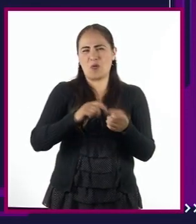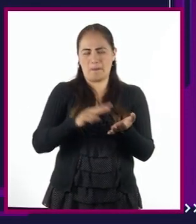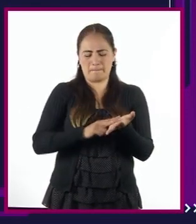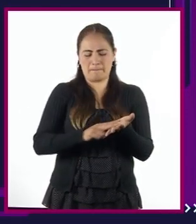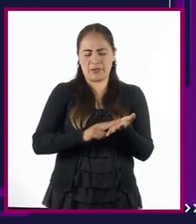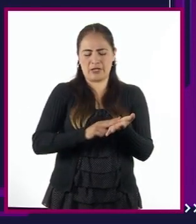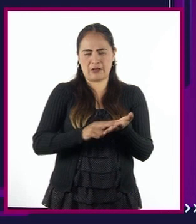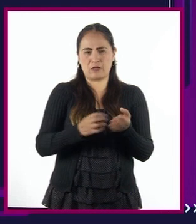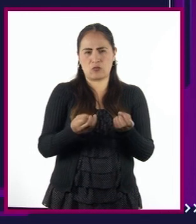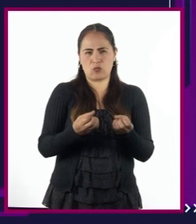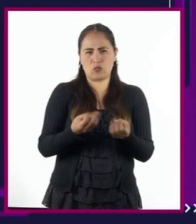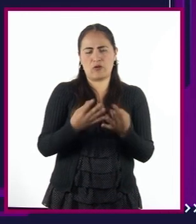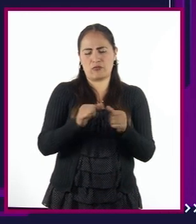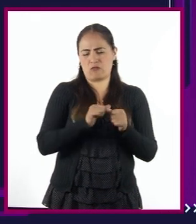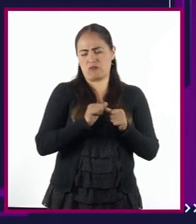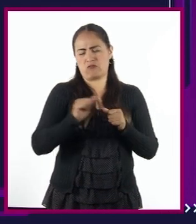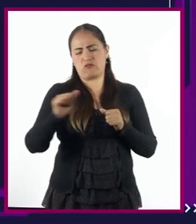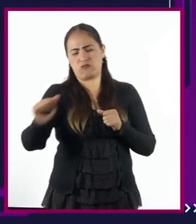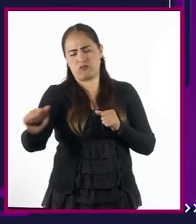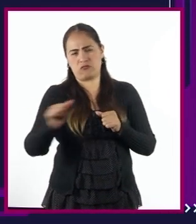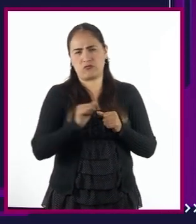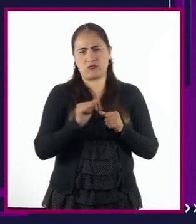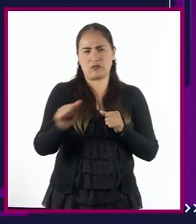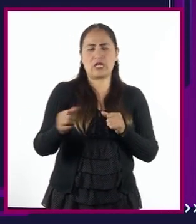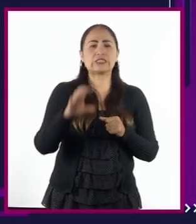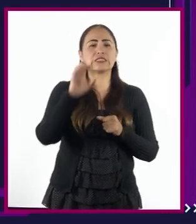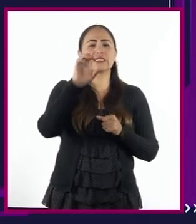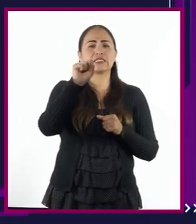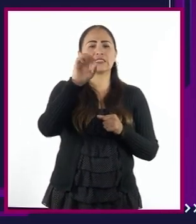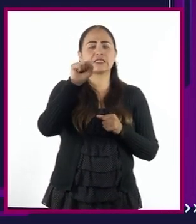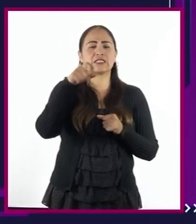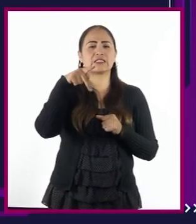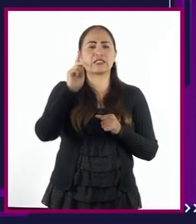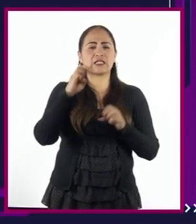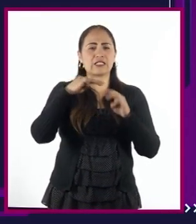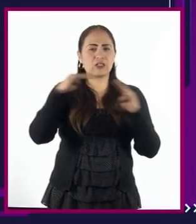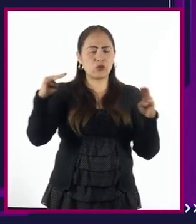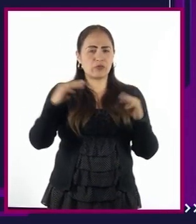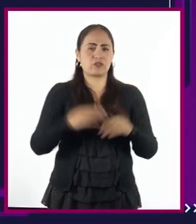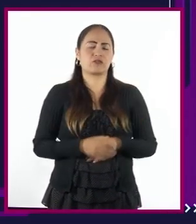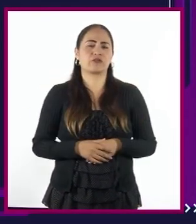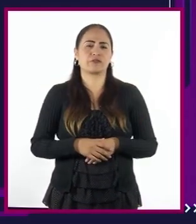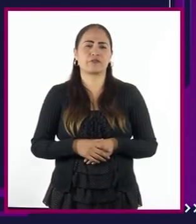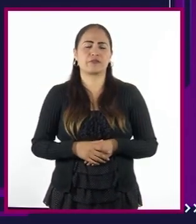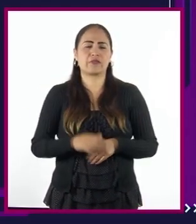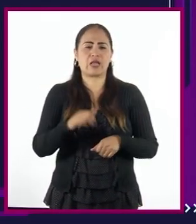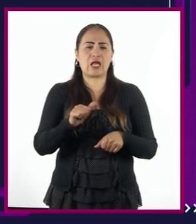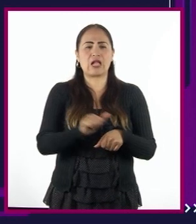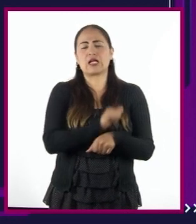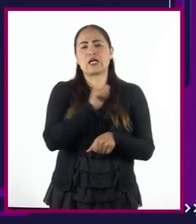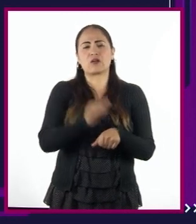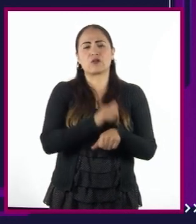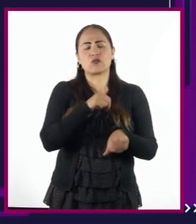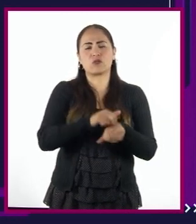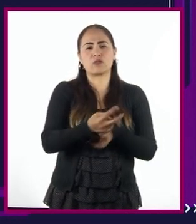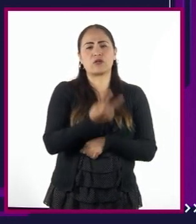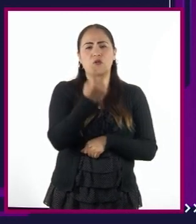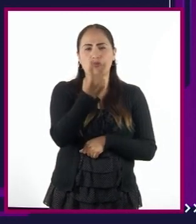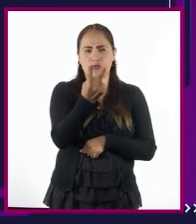recorrió aproximadamente 60 kilómetros, mientras que el vehículo 2